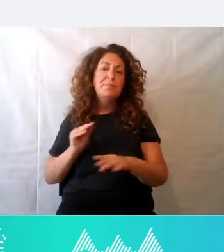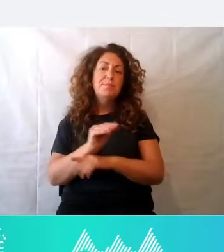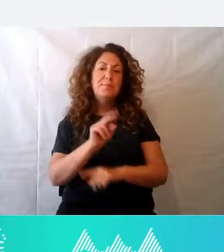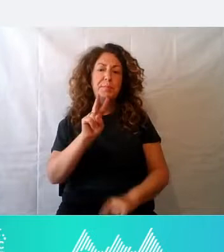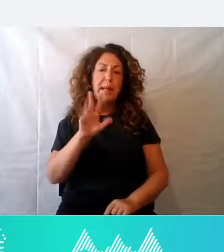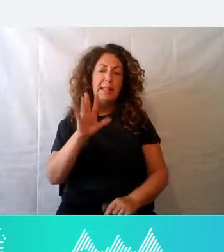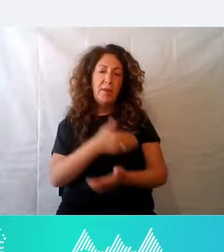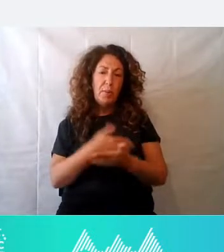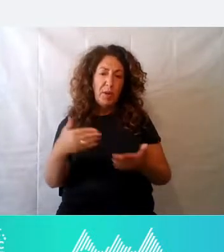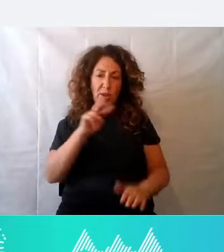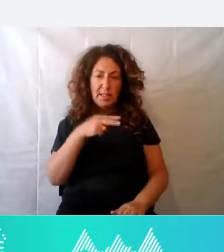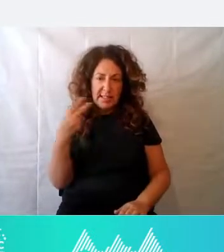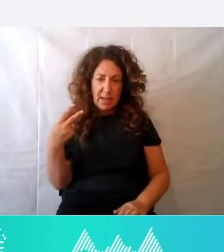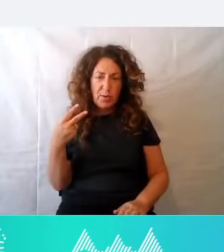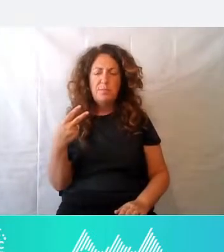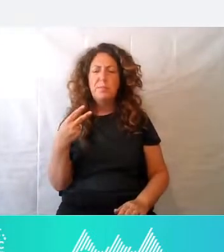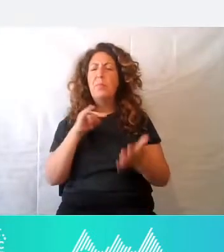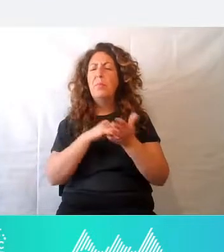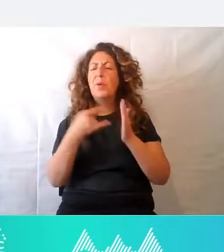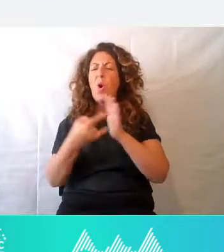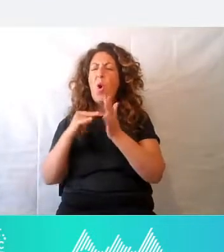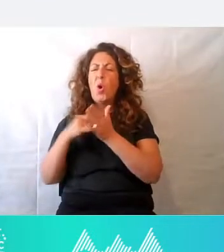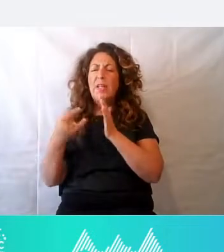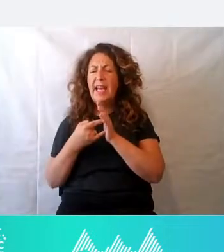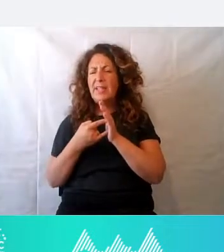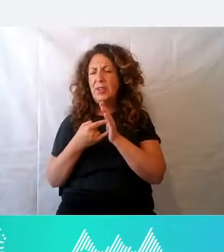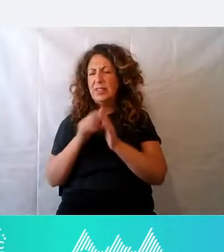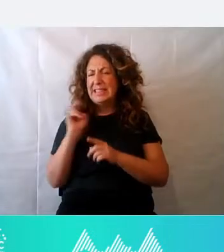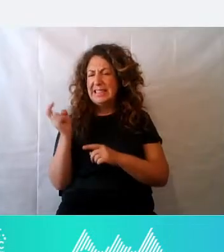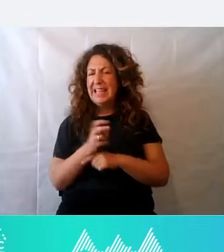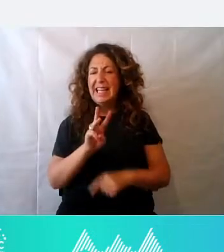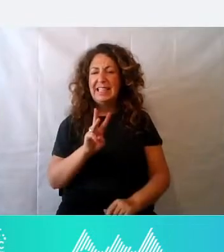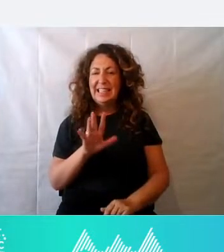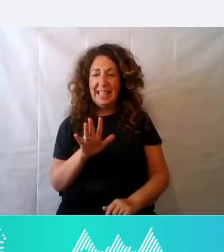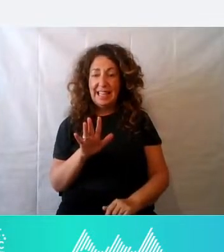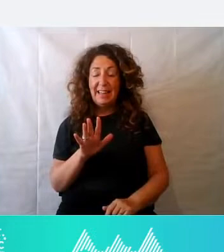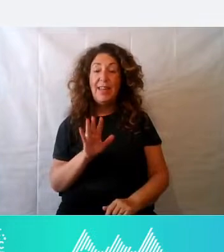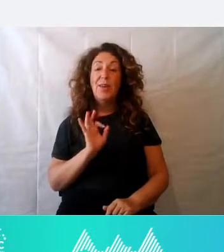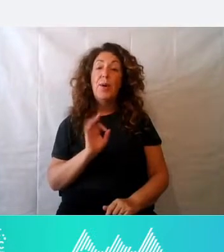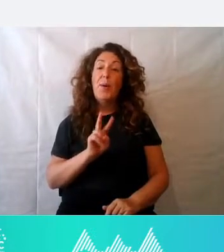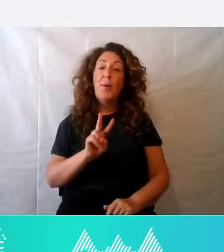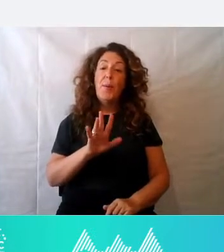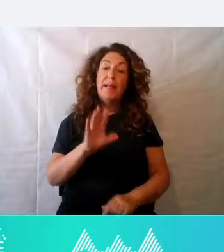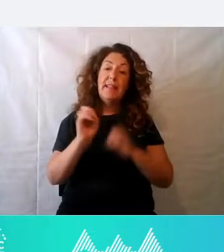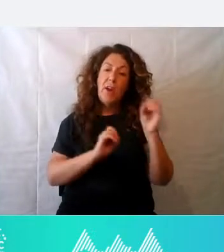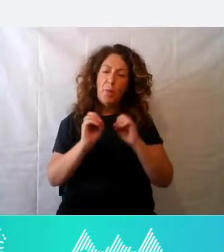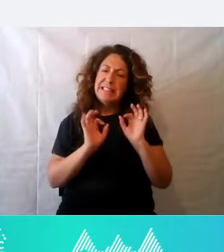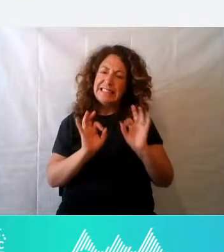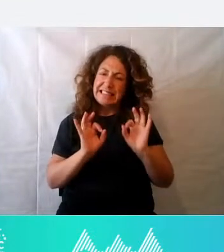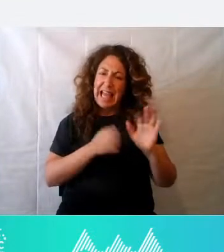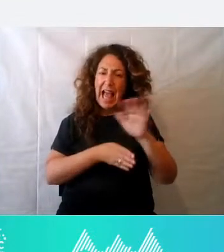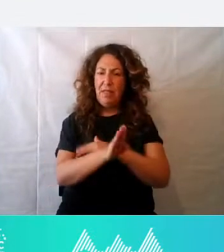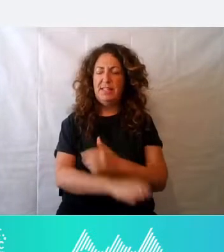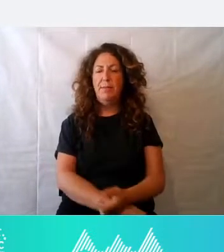han desarrollado más de 35 proyectos de los cuales el 25 por ciento ha estado destinados a la accesibilidad ahí